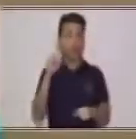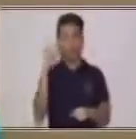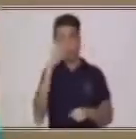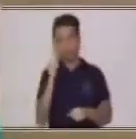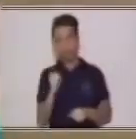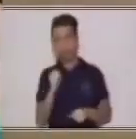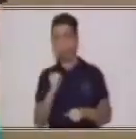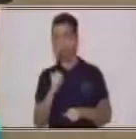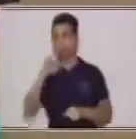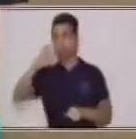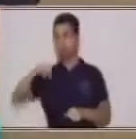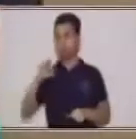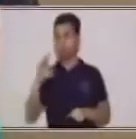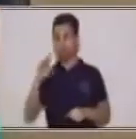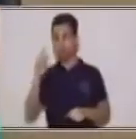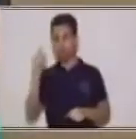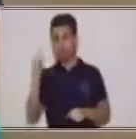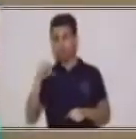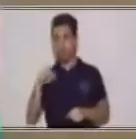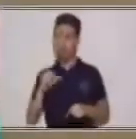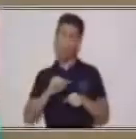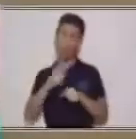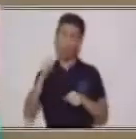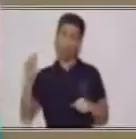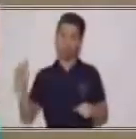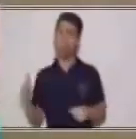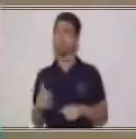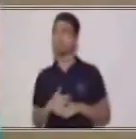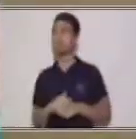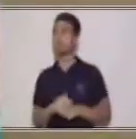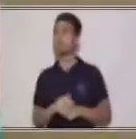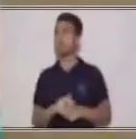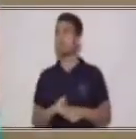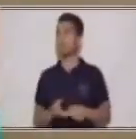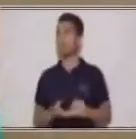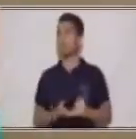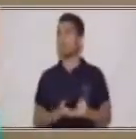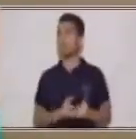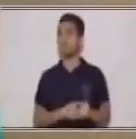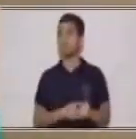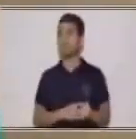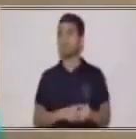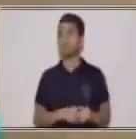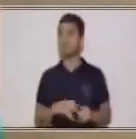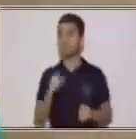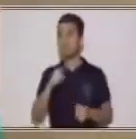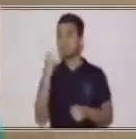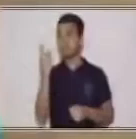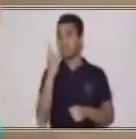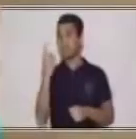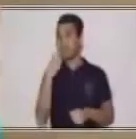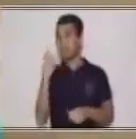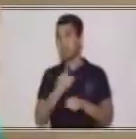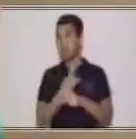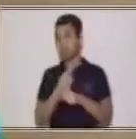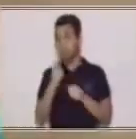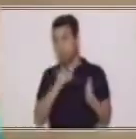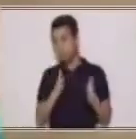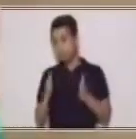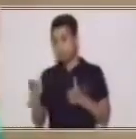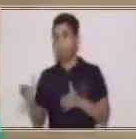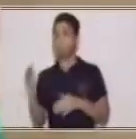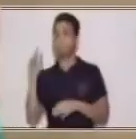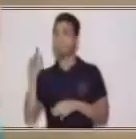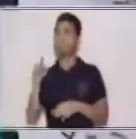Gauss-Jordan, entre otros, ¿sí? Es importante utilizar este proceso porque más adelante esto nos